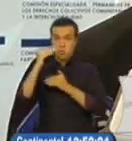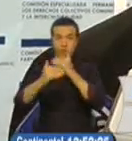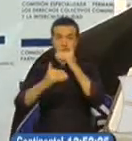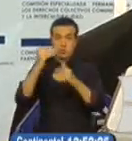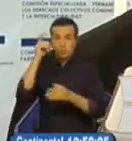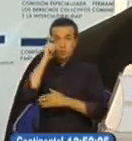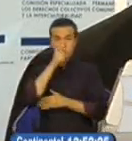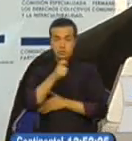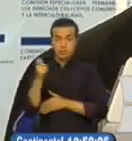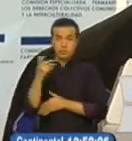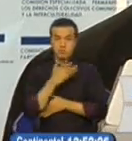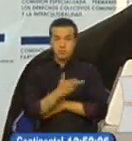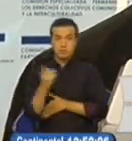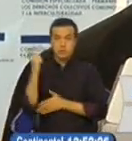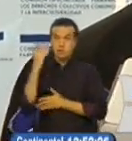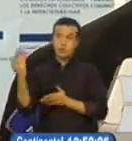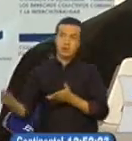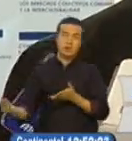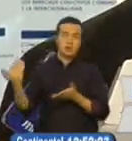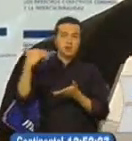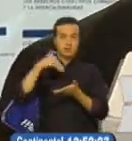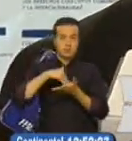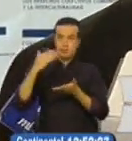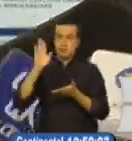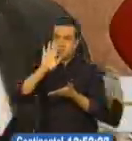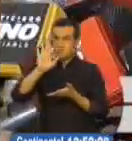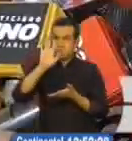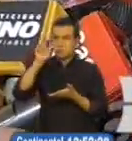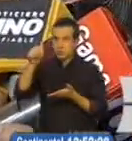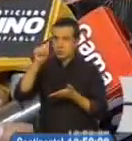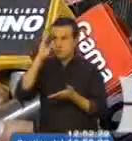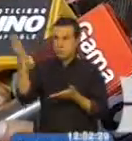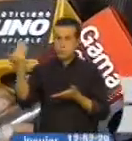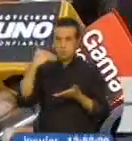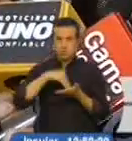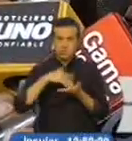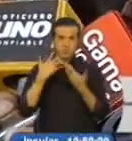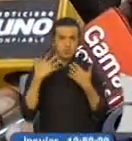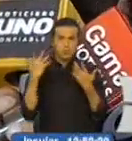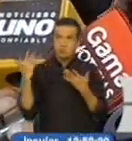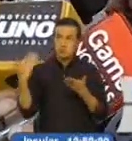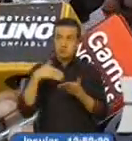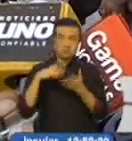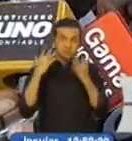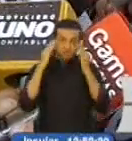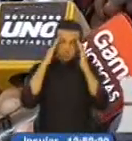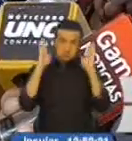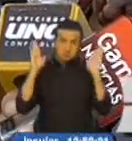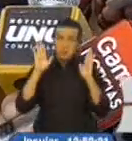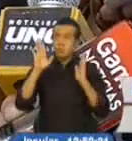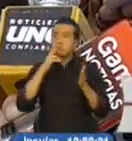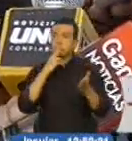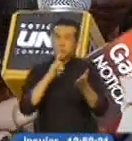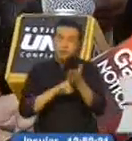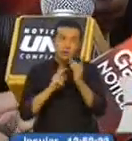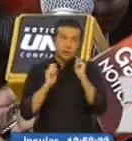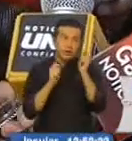proceso de fiscalización, tiene que comparecer personalmente. ¿Y cuál es la respuesta de no comparecer? Me imagino que él mandará una